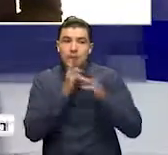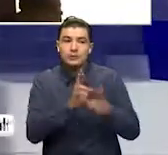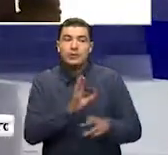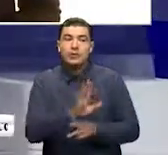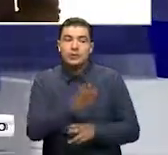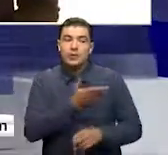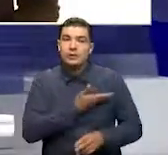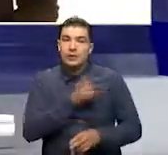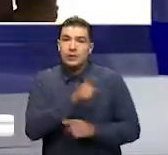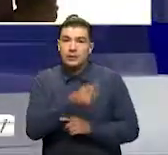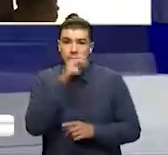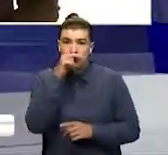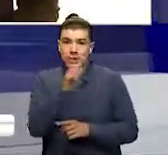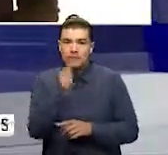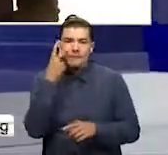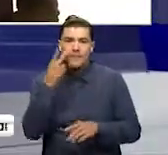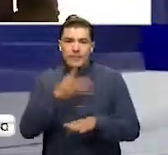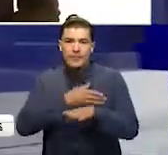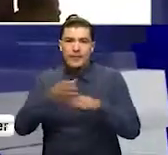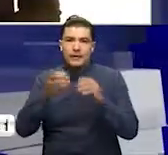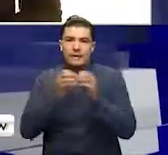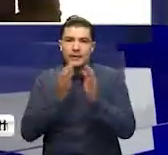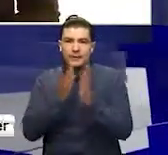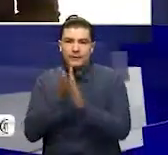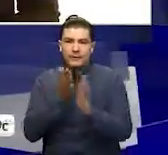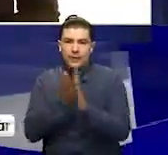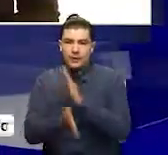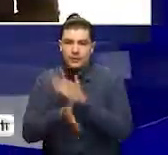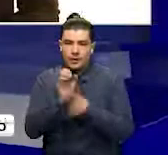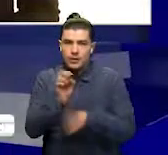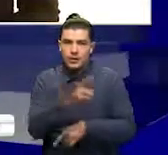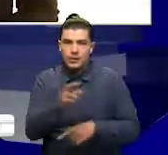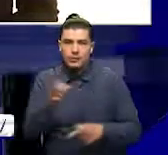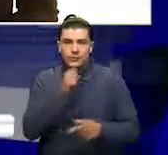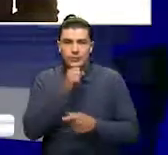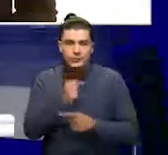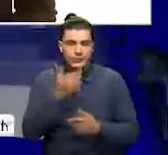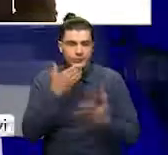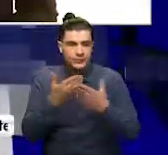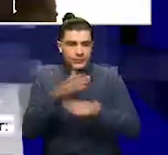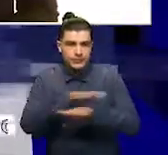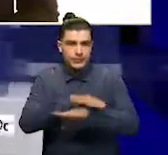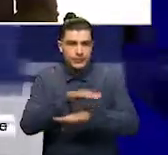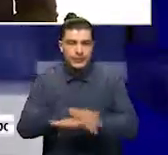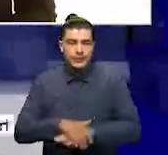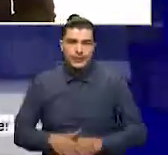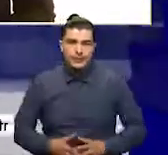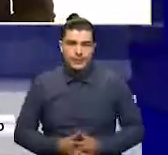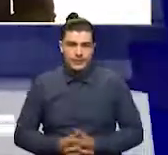de esta menor. Esta es toda la información por el momento. Con la cámara de Jefferson Rincón, les informó Pilar Velázquez para Oriente Noticias.